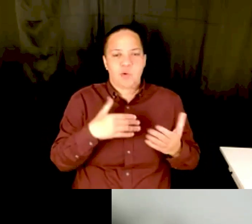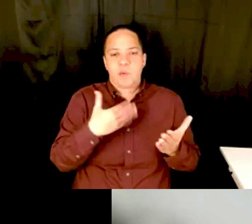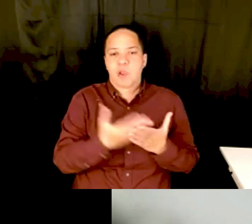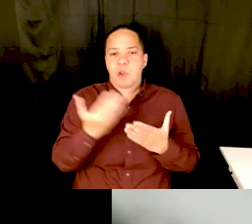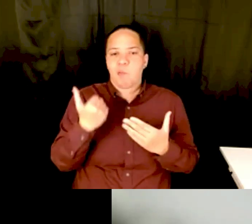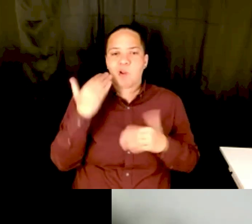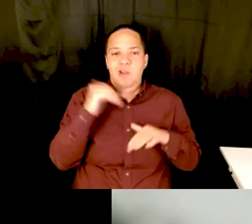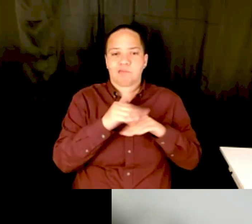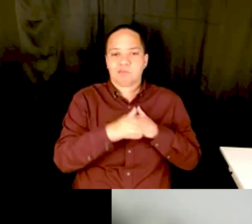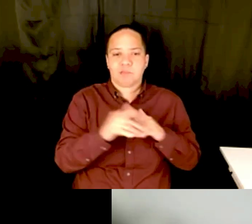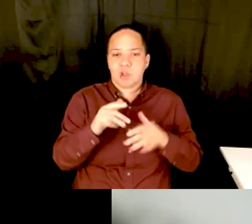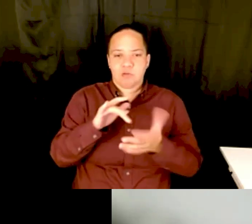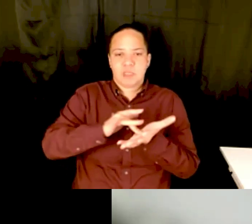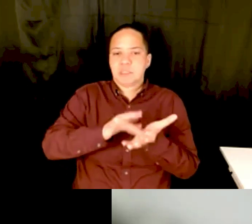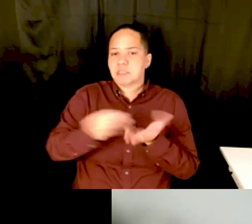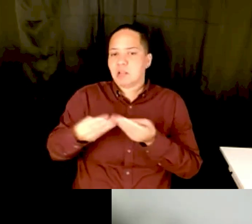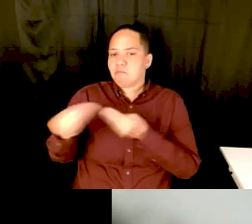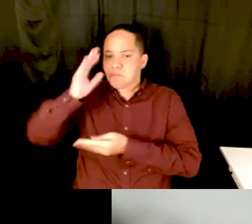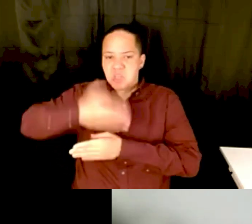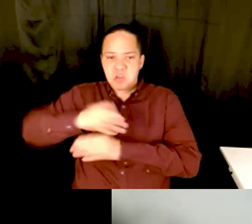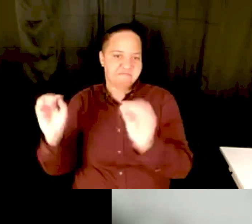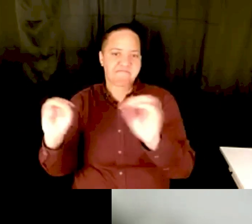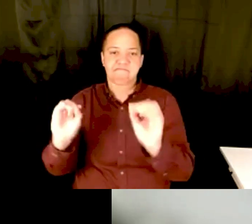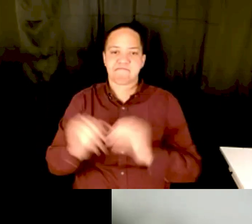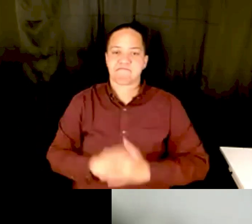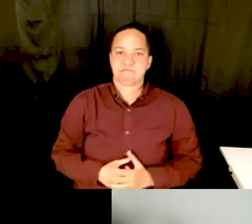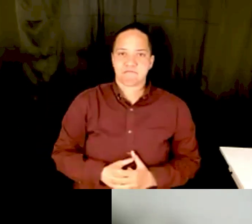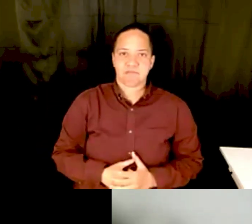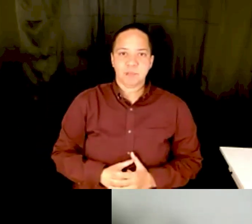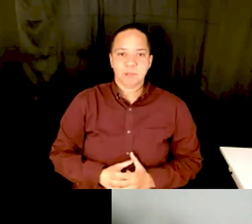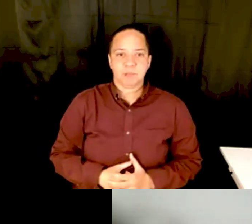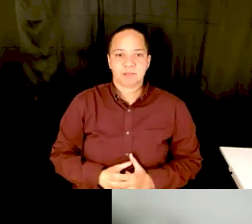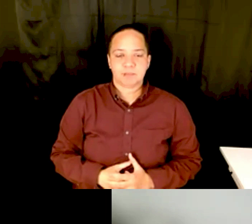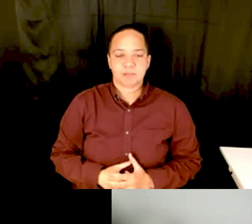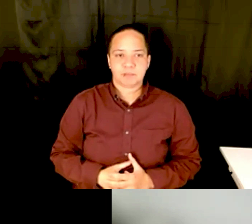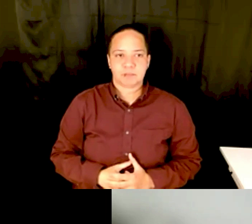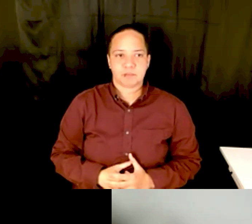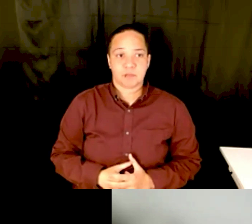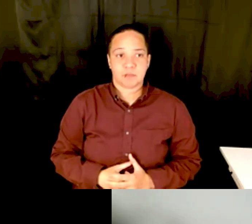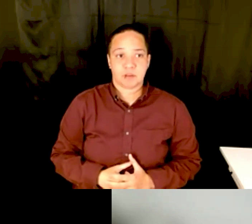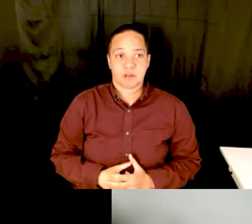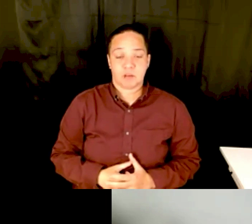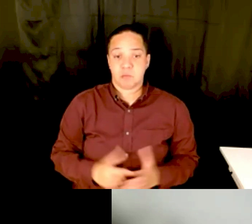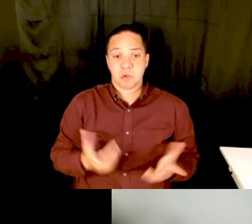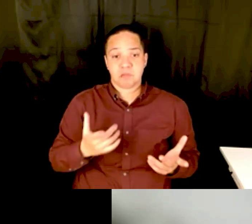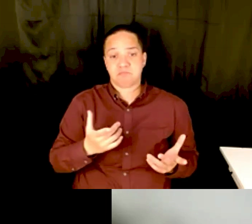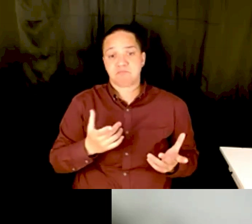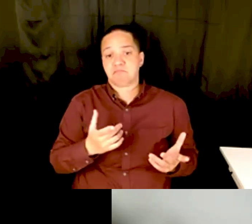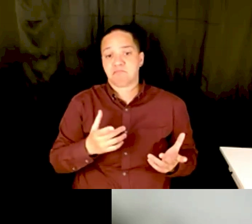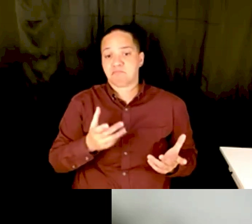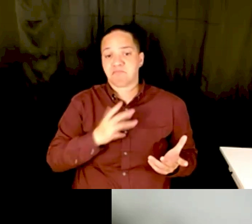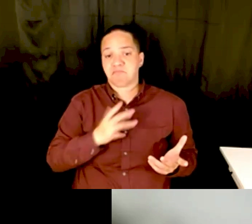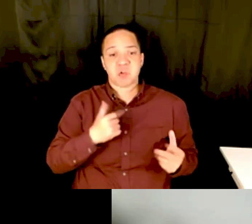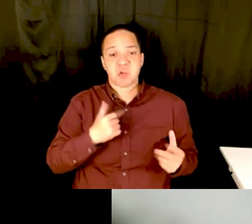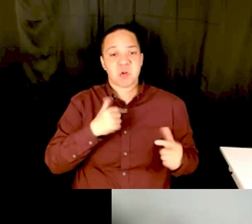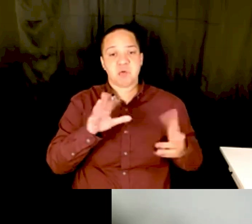vengo aquí porque me mandaron, pero yo no voy a medicar a mi niño. Yo no le digo, pues váyase porque yo lo tengo que dar medicina. No, vamos